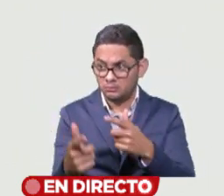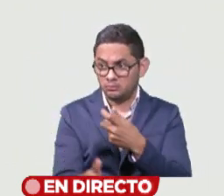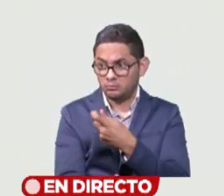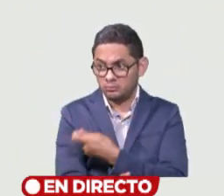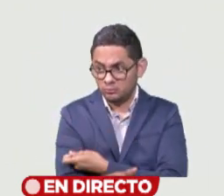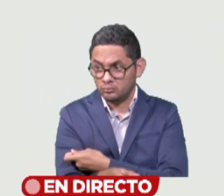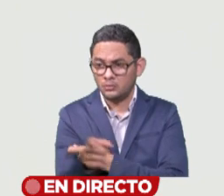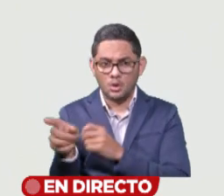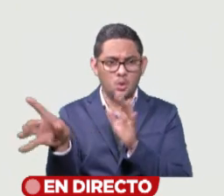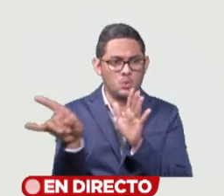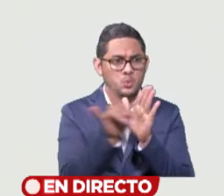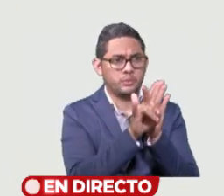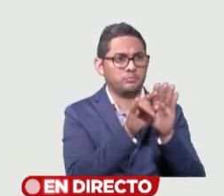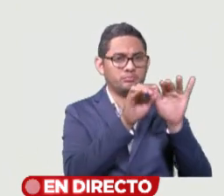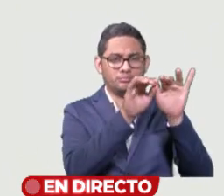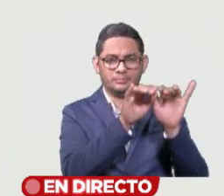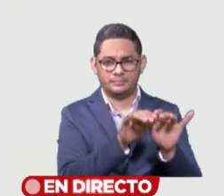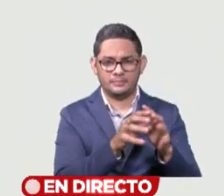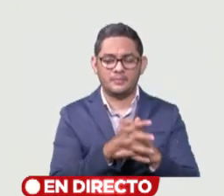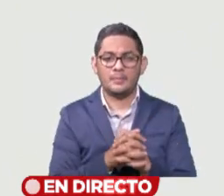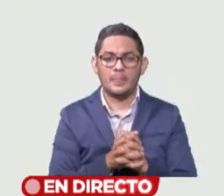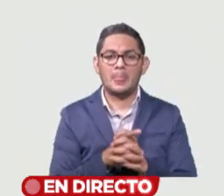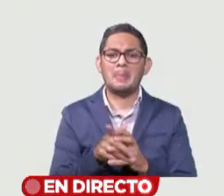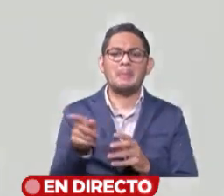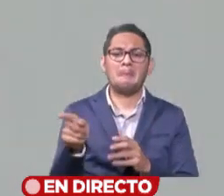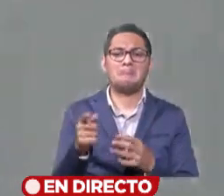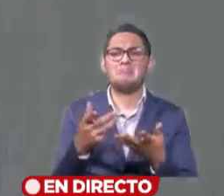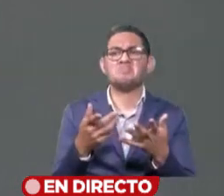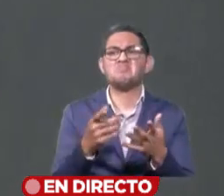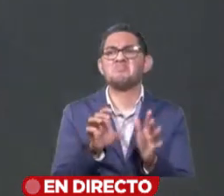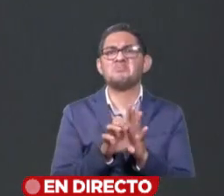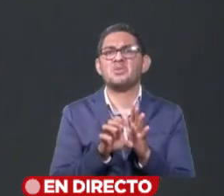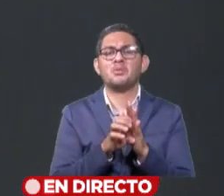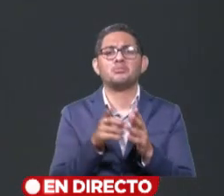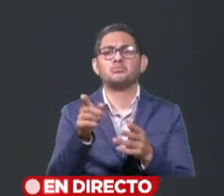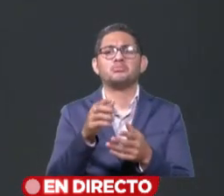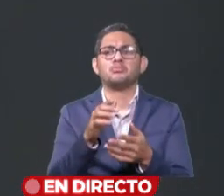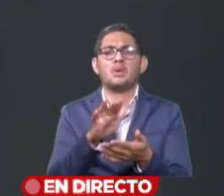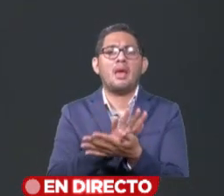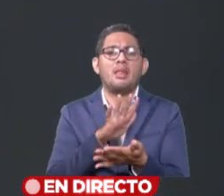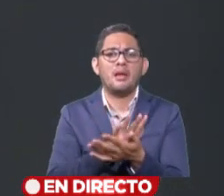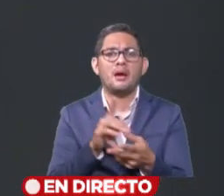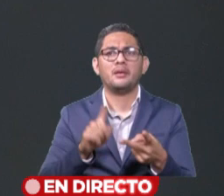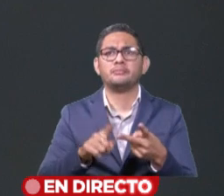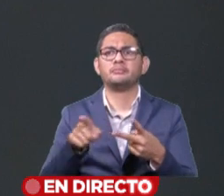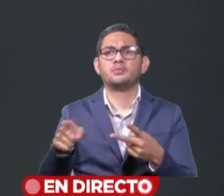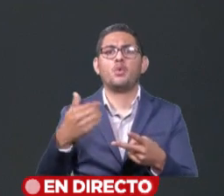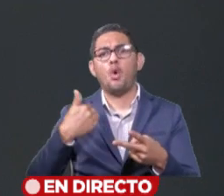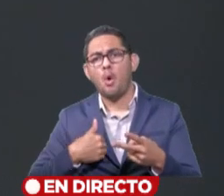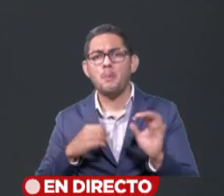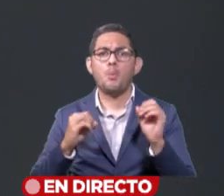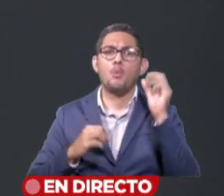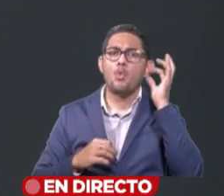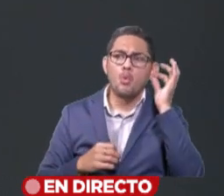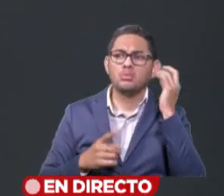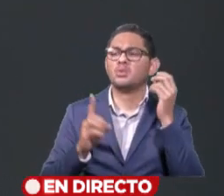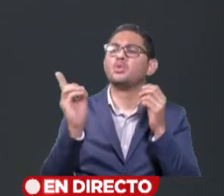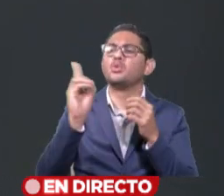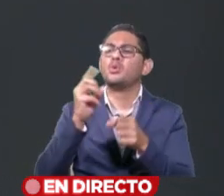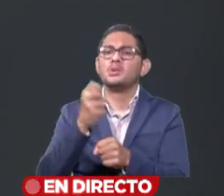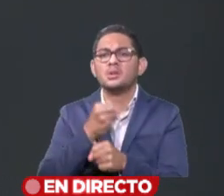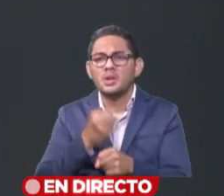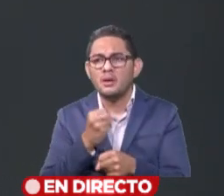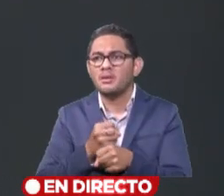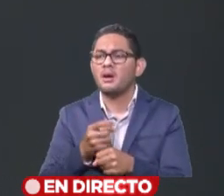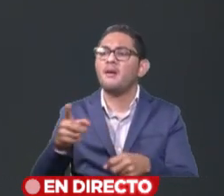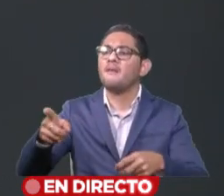siendo vacunada. Ahí lo que se tiene es información de edad, sexo, región geográfica, lugar de trabajo,